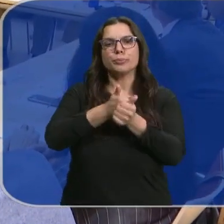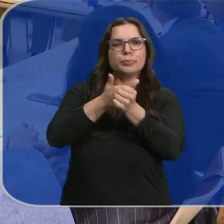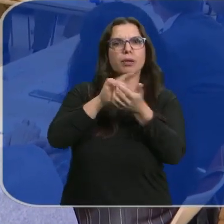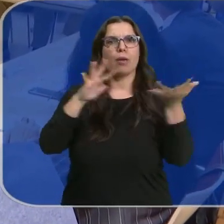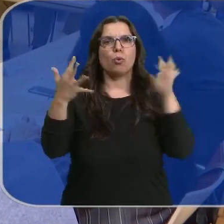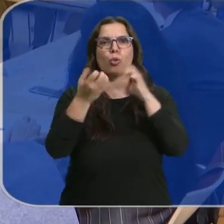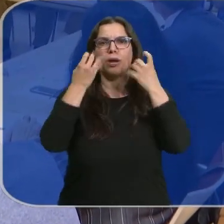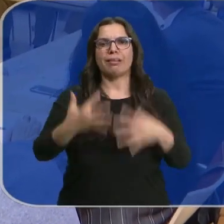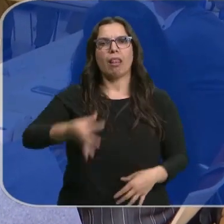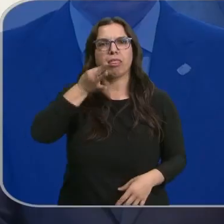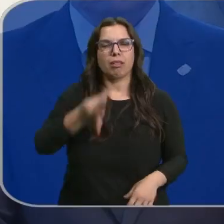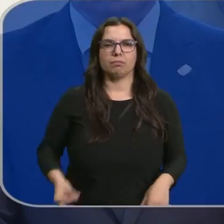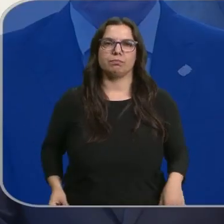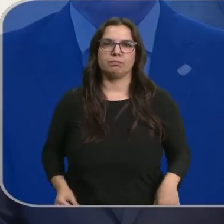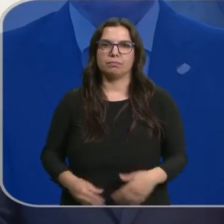situ.